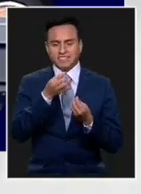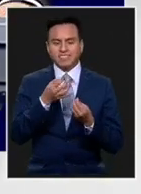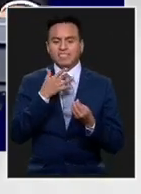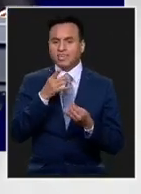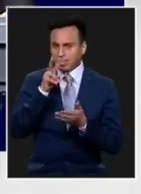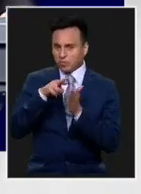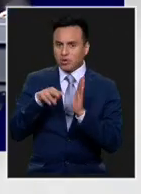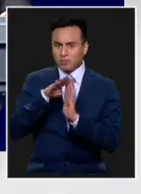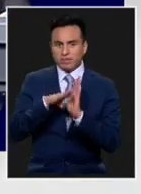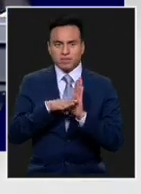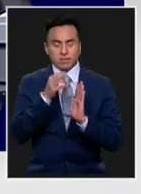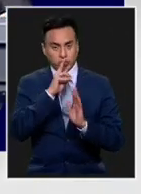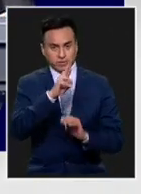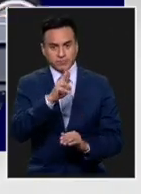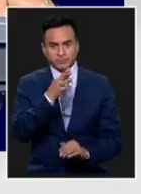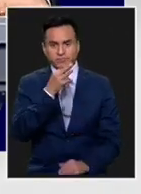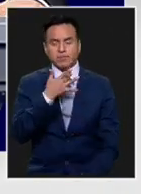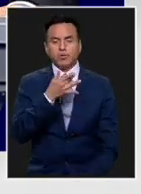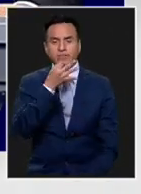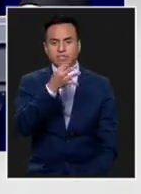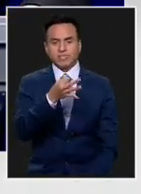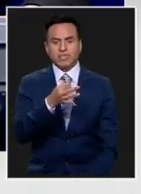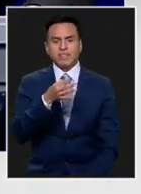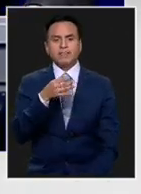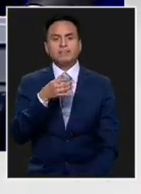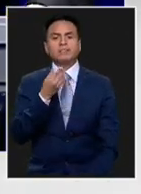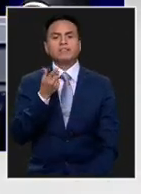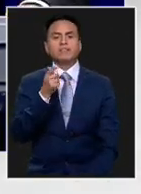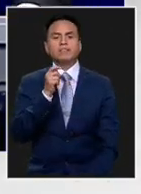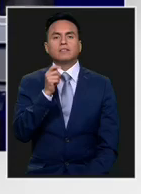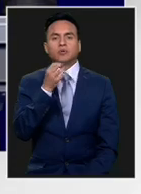aclara... Leí tu programa de gobierno. Sí, lo voy a decir. Mira, te voy a decir